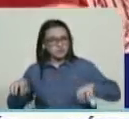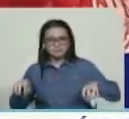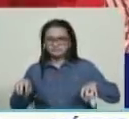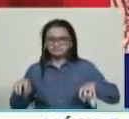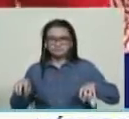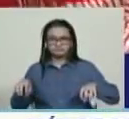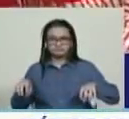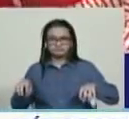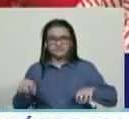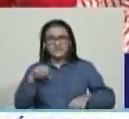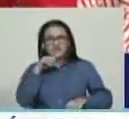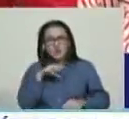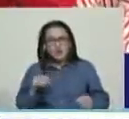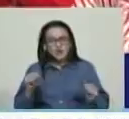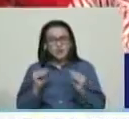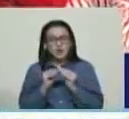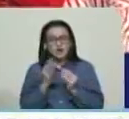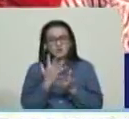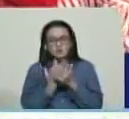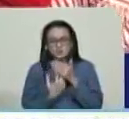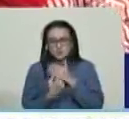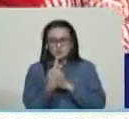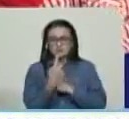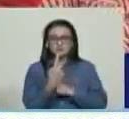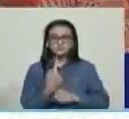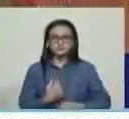la historia. Es imposible.